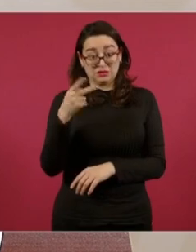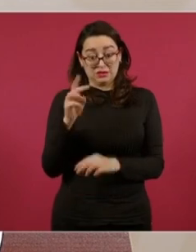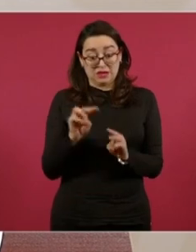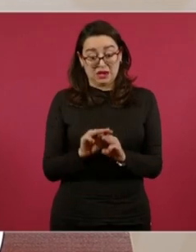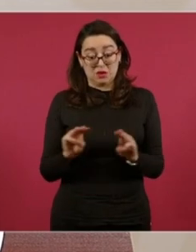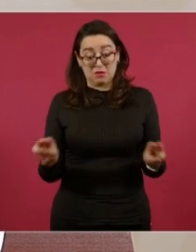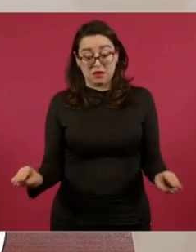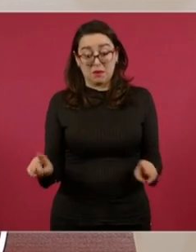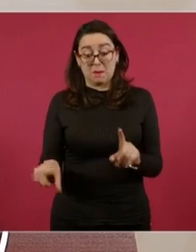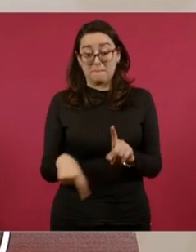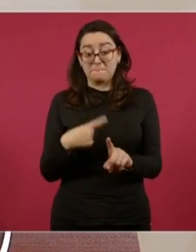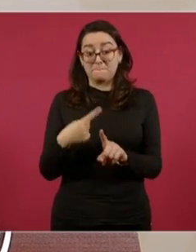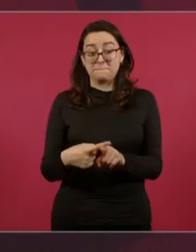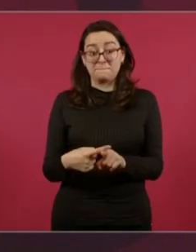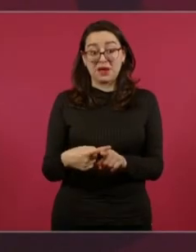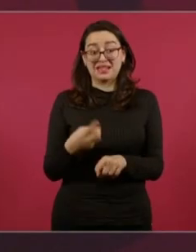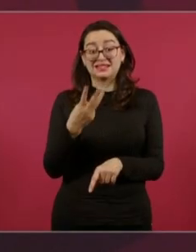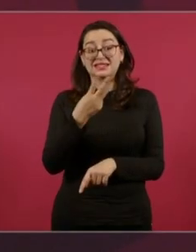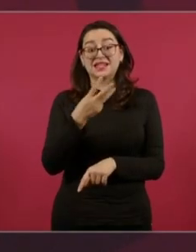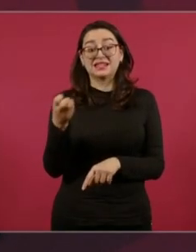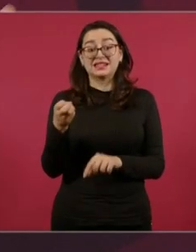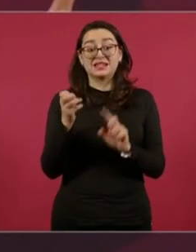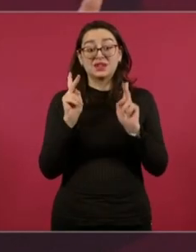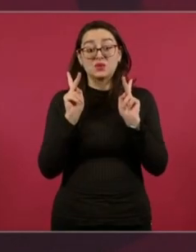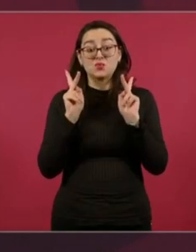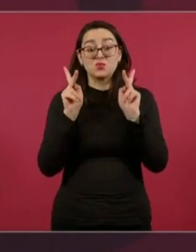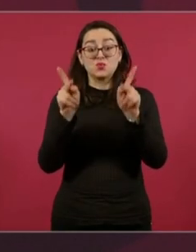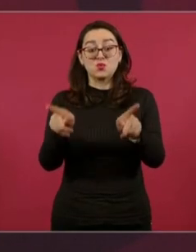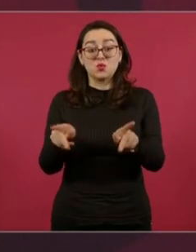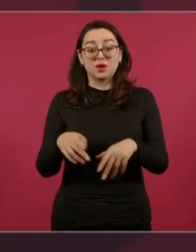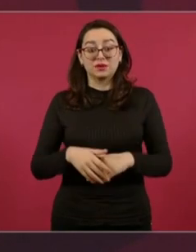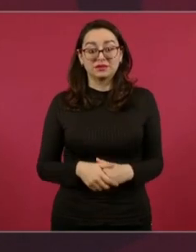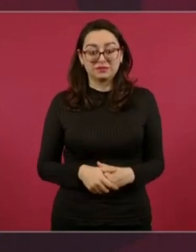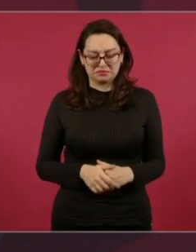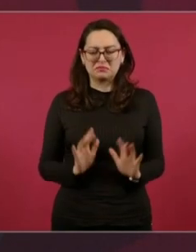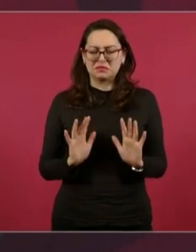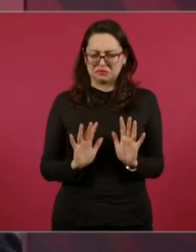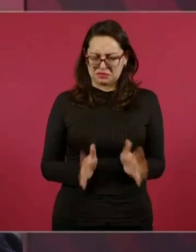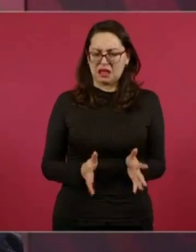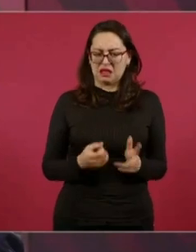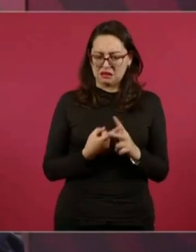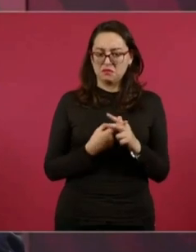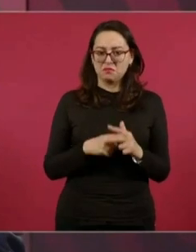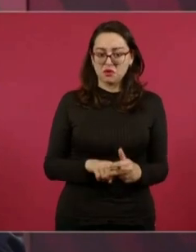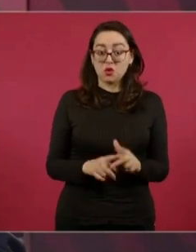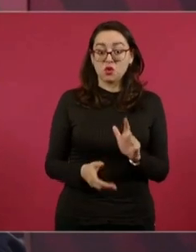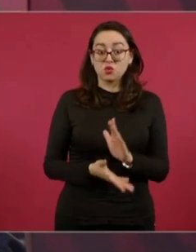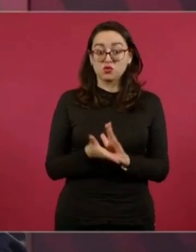Y ya empezamos, pero ya nos quedan 8 meses.